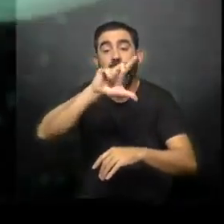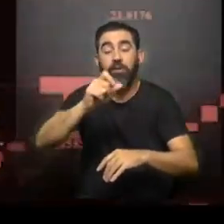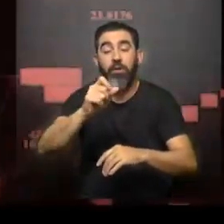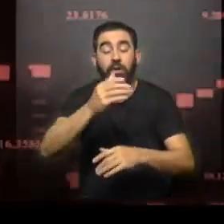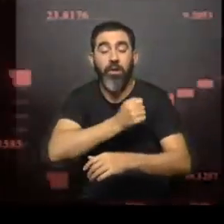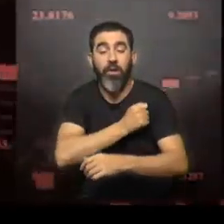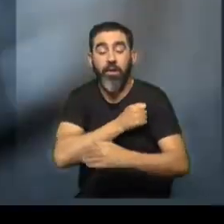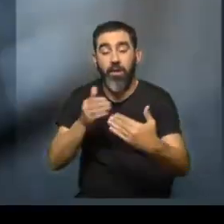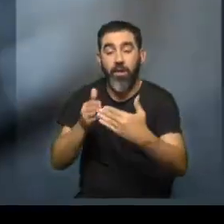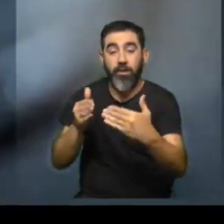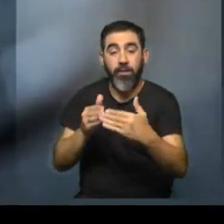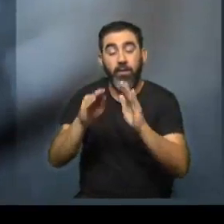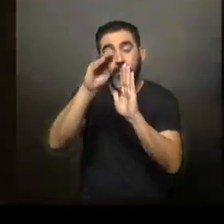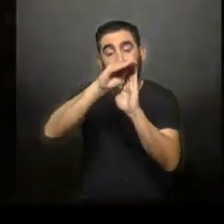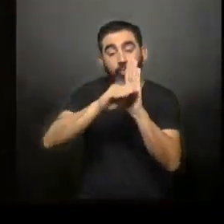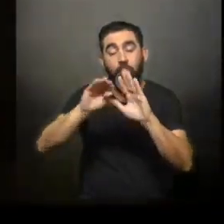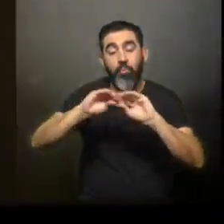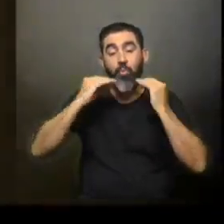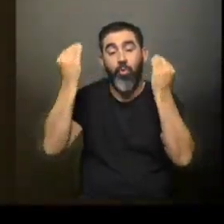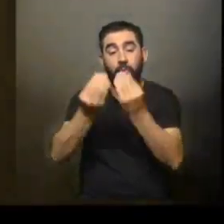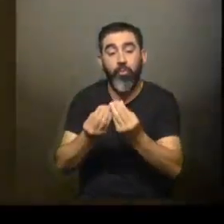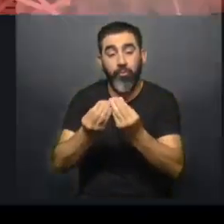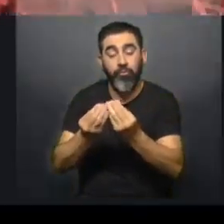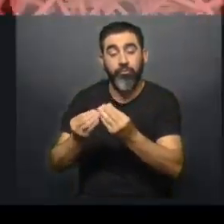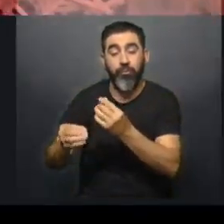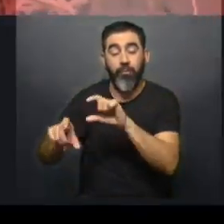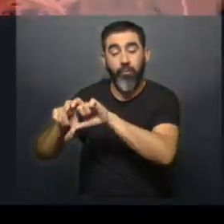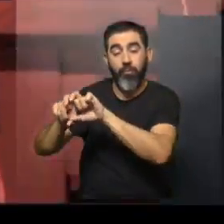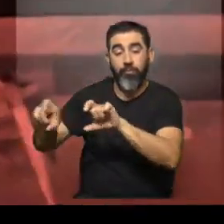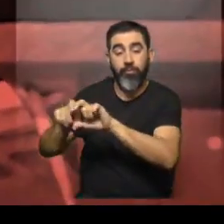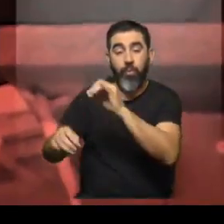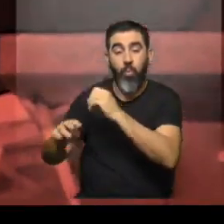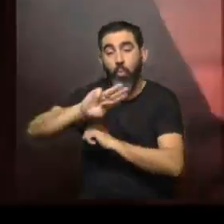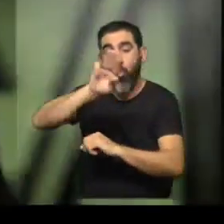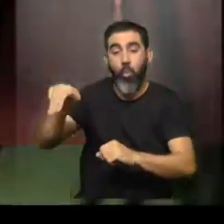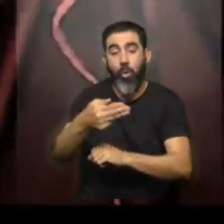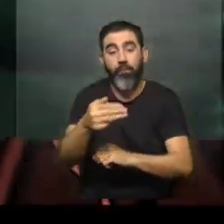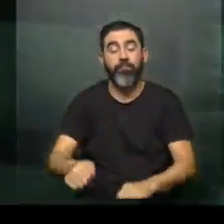Artigas. La programación completa se puede ver en la página web